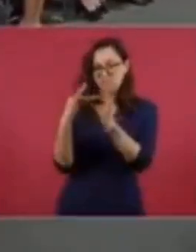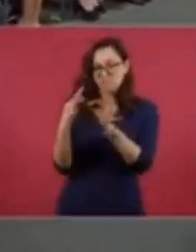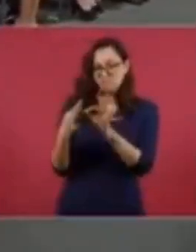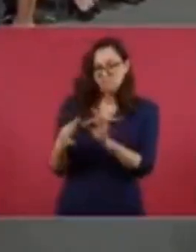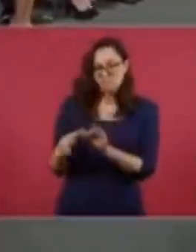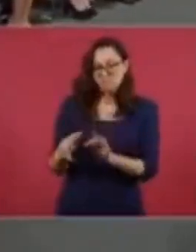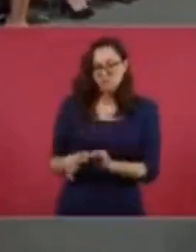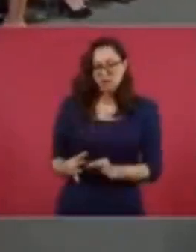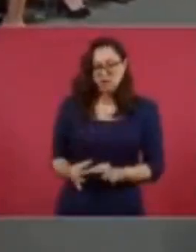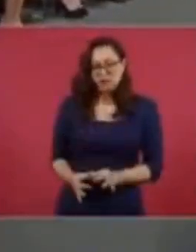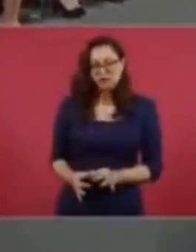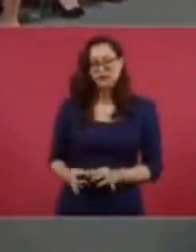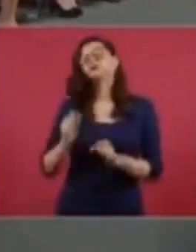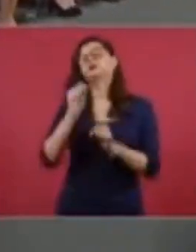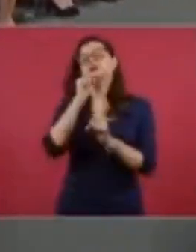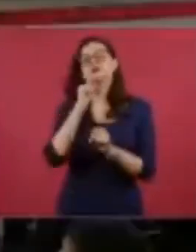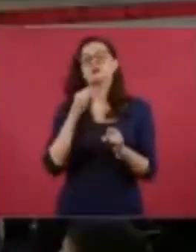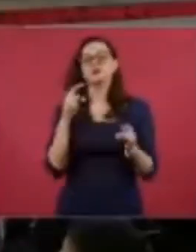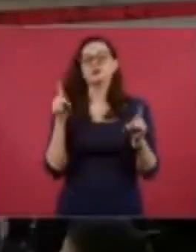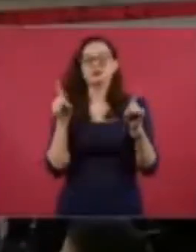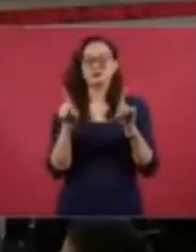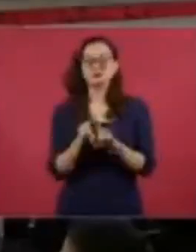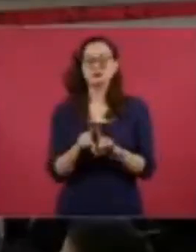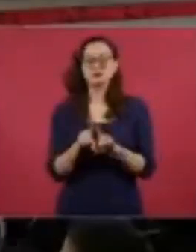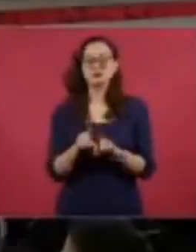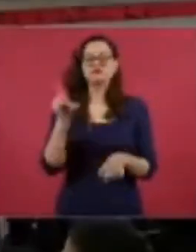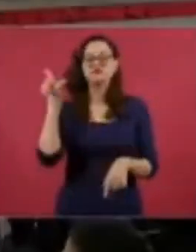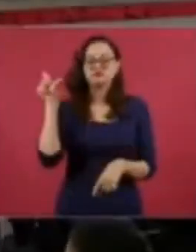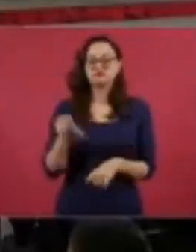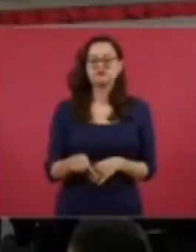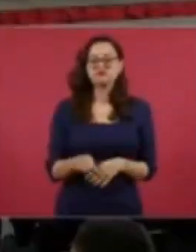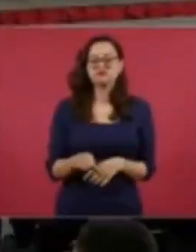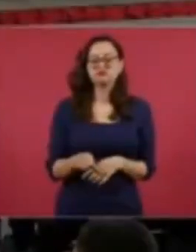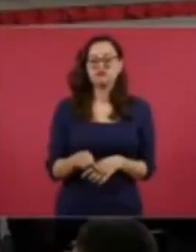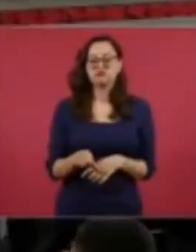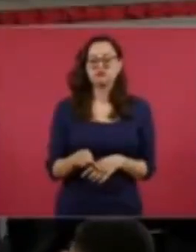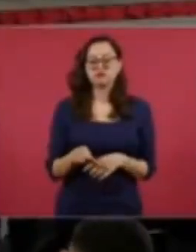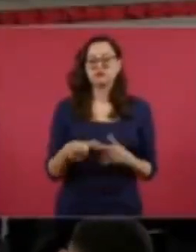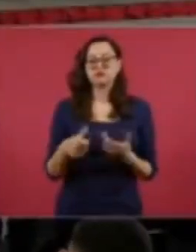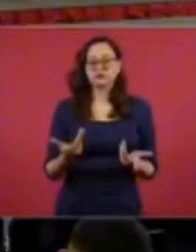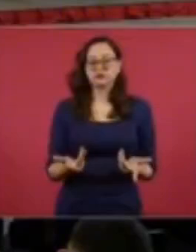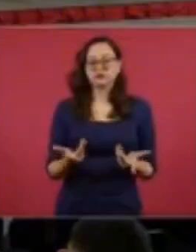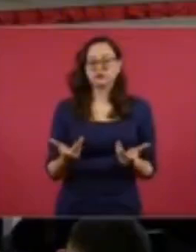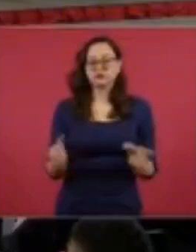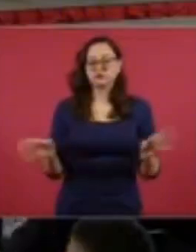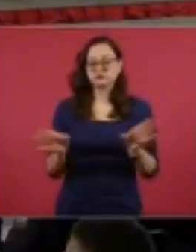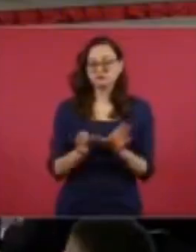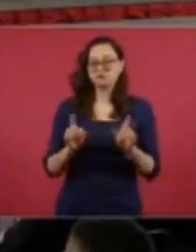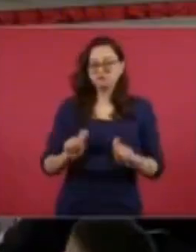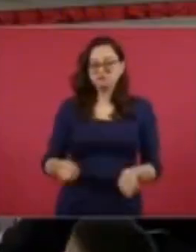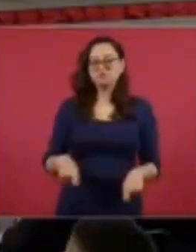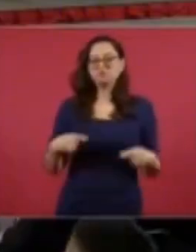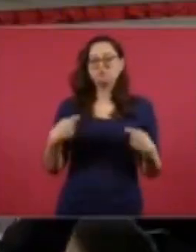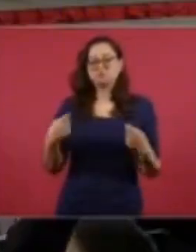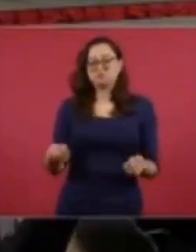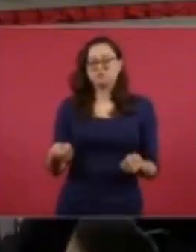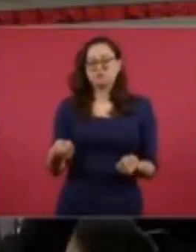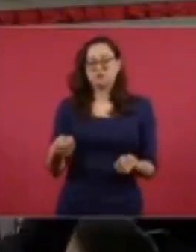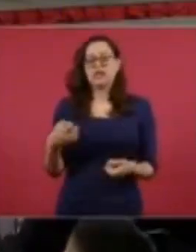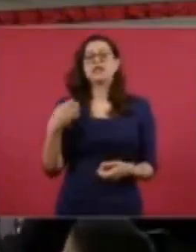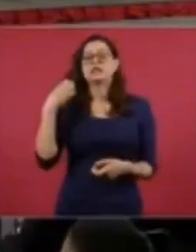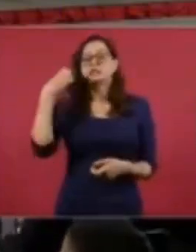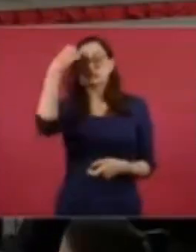por supuesto, también tenemos el día de hoy pues el diploma y el acta de